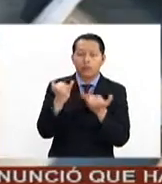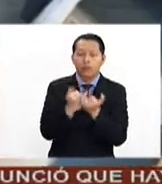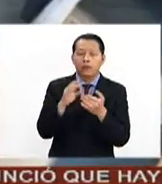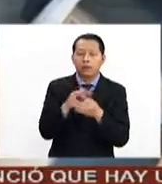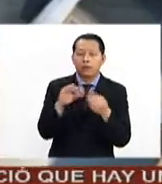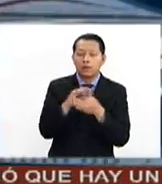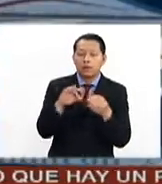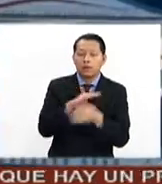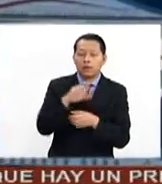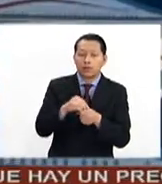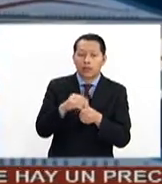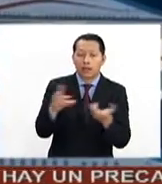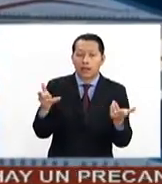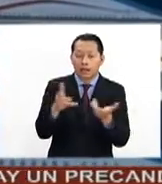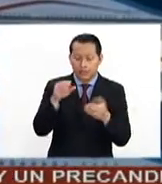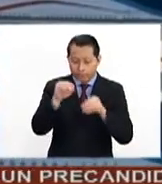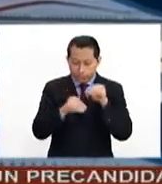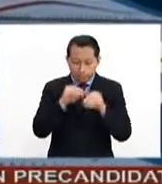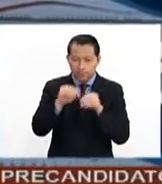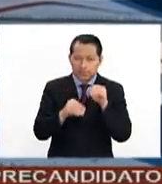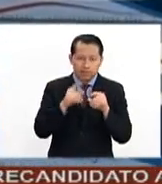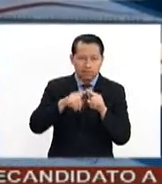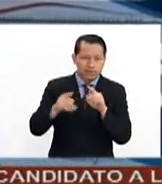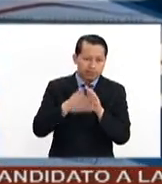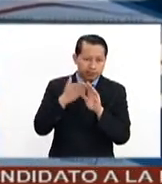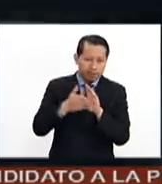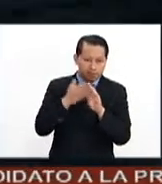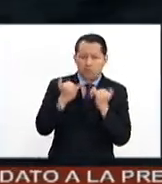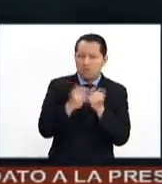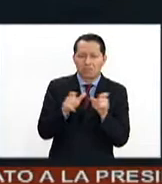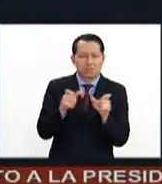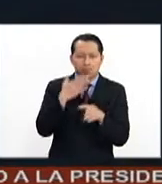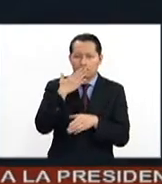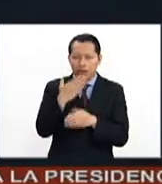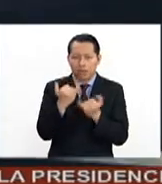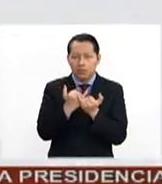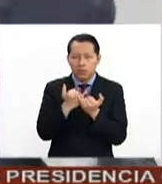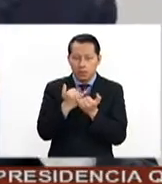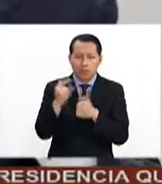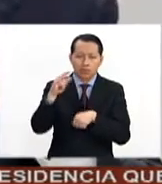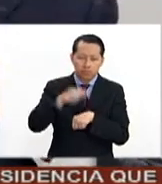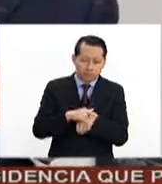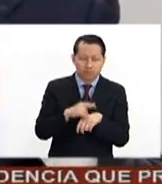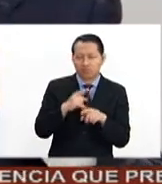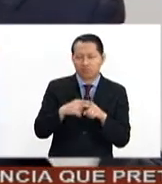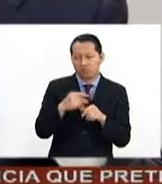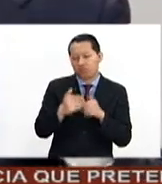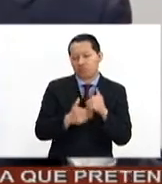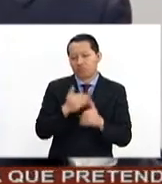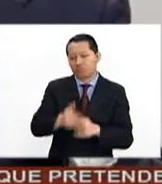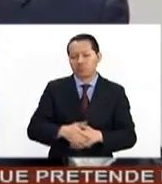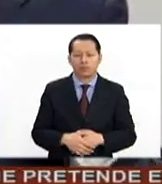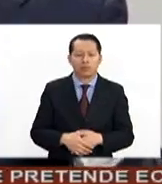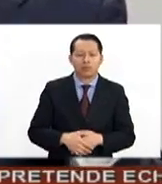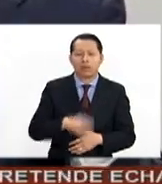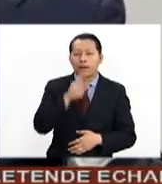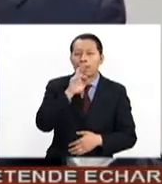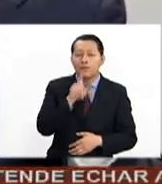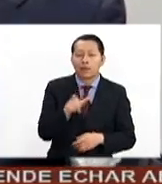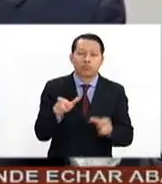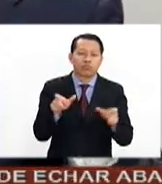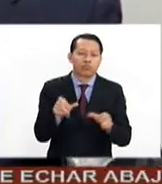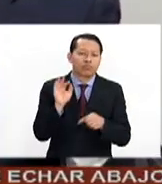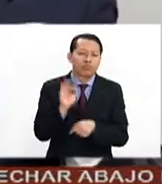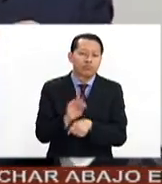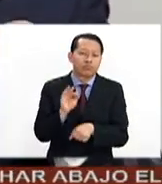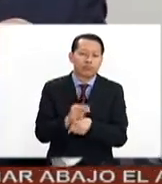señaló que todas las obras están blindadas, así como el nuevo aeropuerto que será transeccional. El mejor blindaje que se puede dar